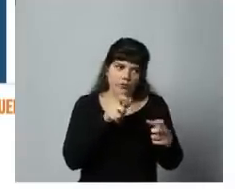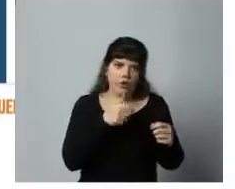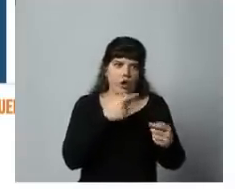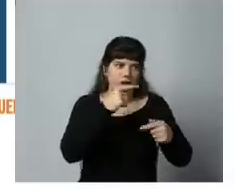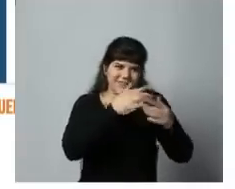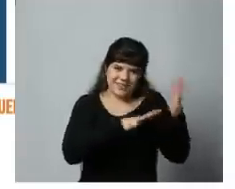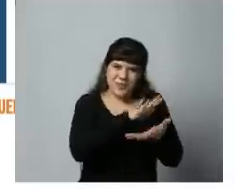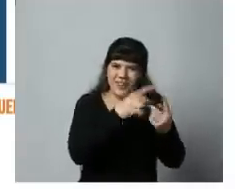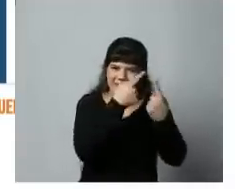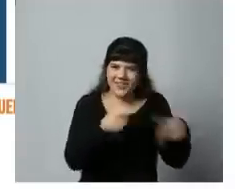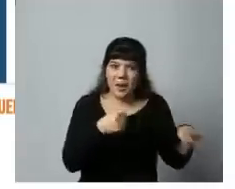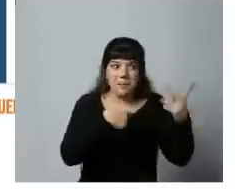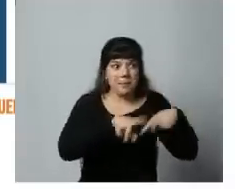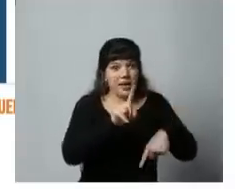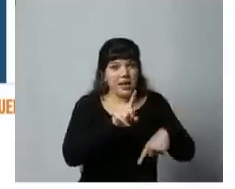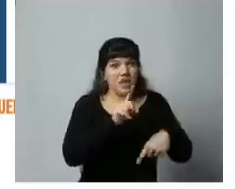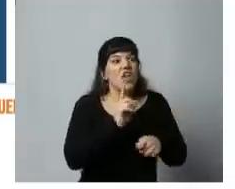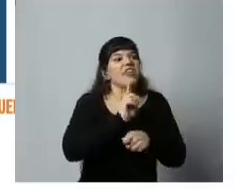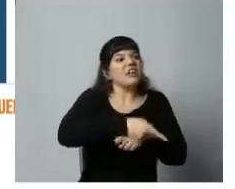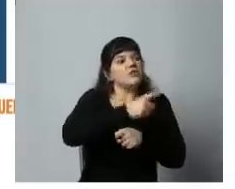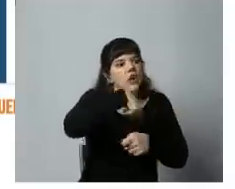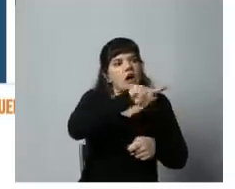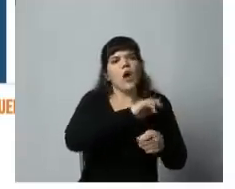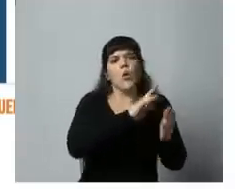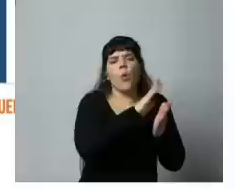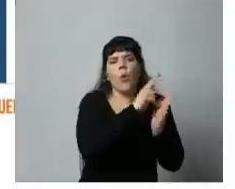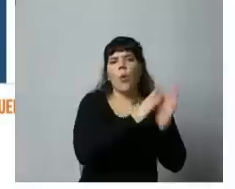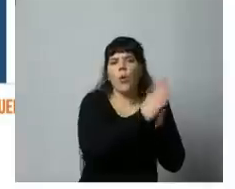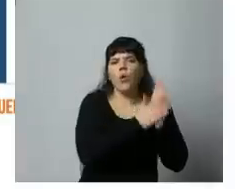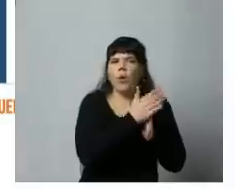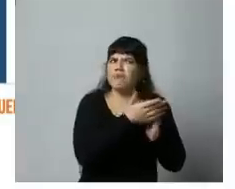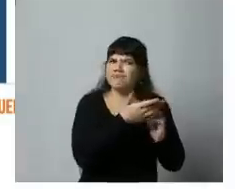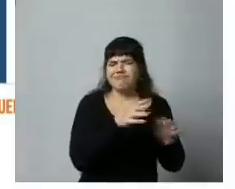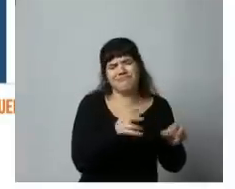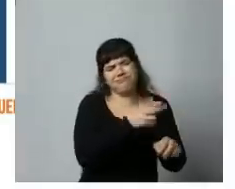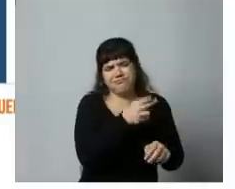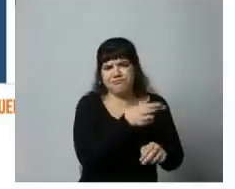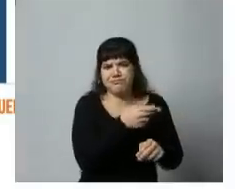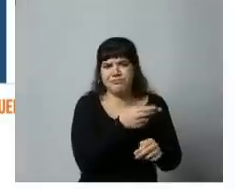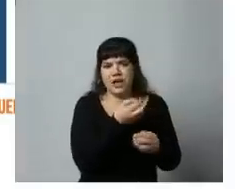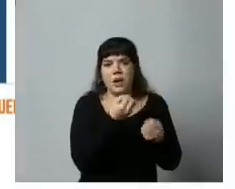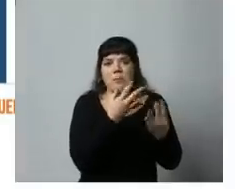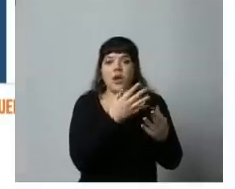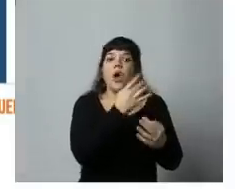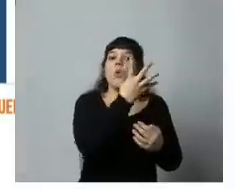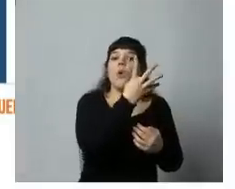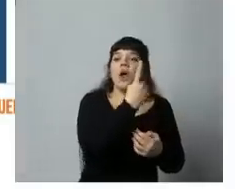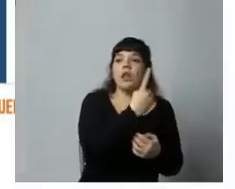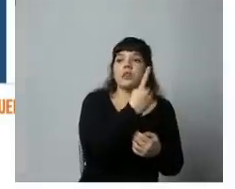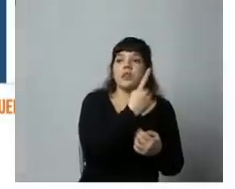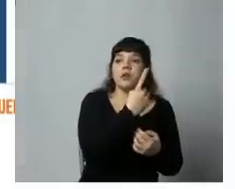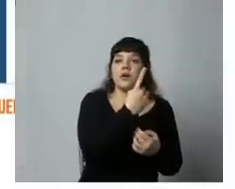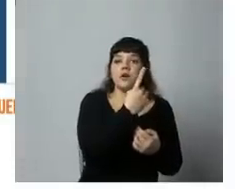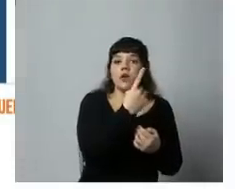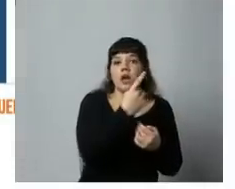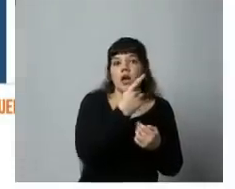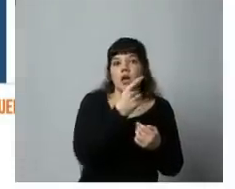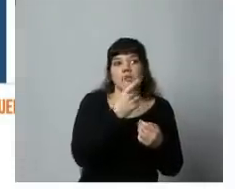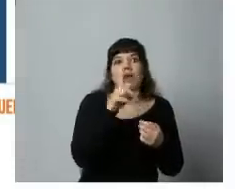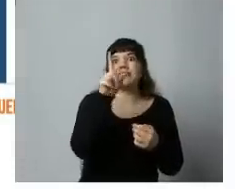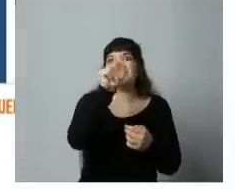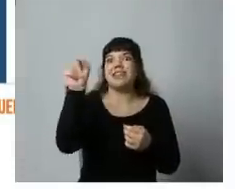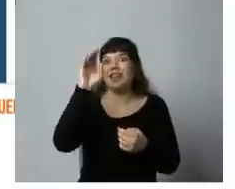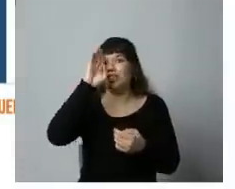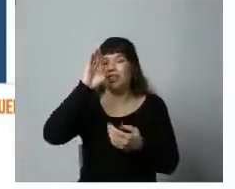en realidad las medidas han sido bajas y tia un 40 4 41 sobre el total de de